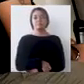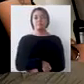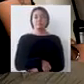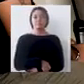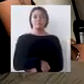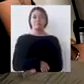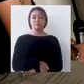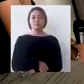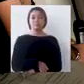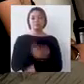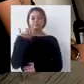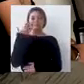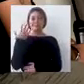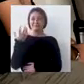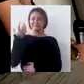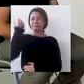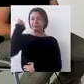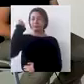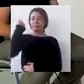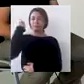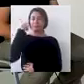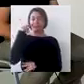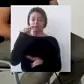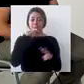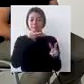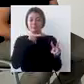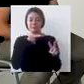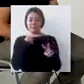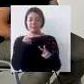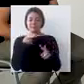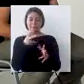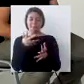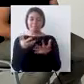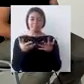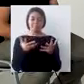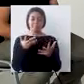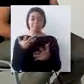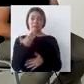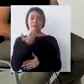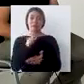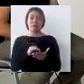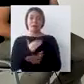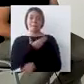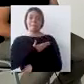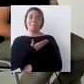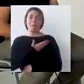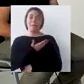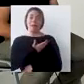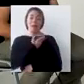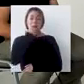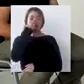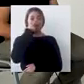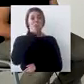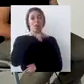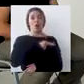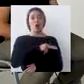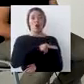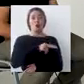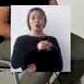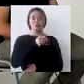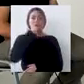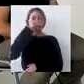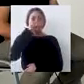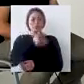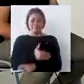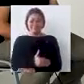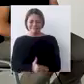al inicio notamos que llegaban muchas madres de hijos muy pequeños,